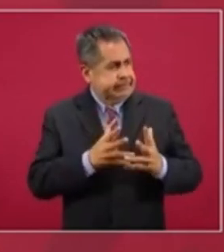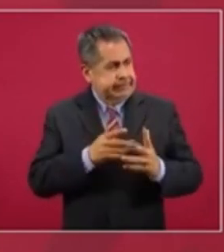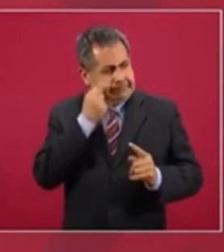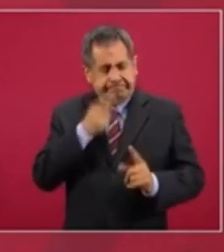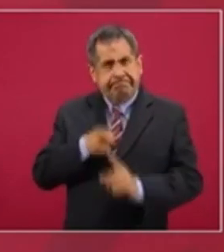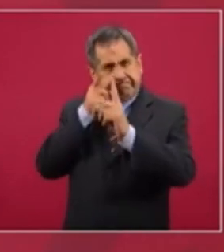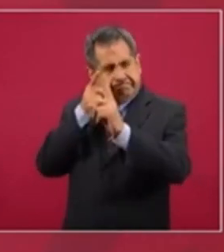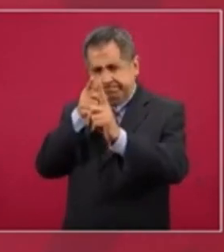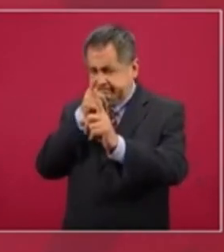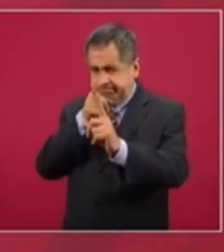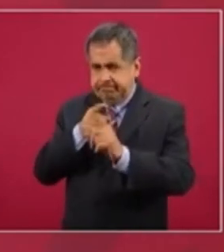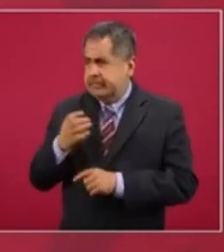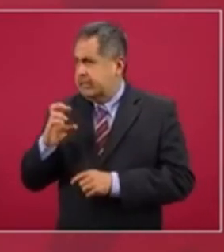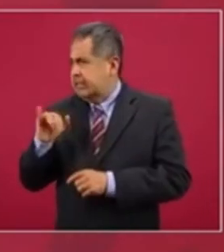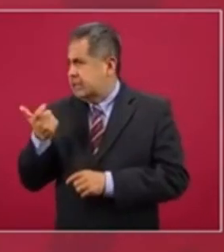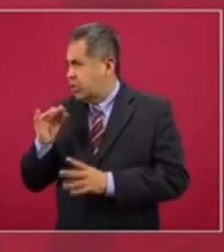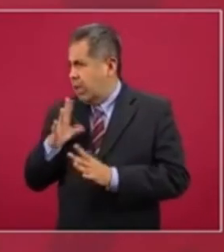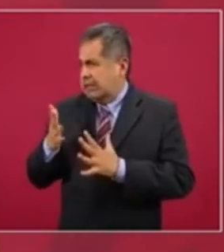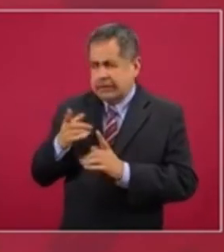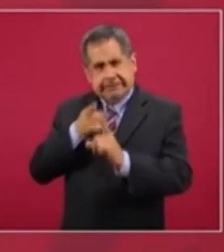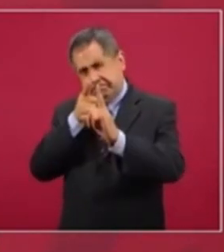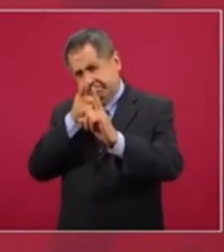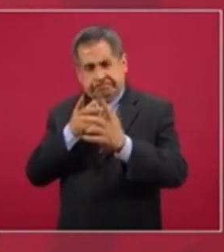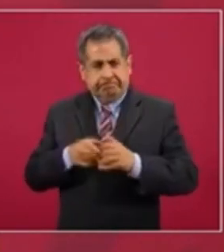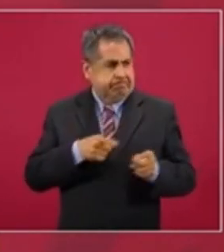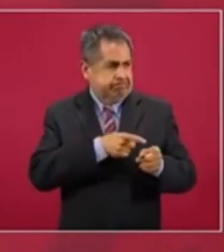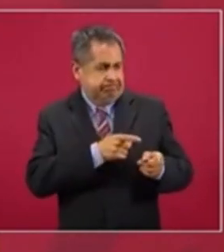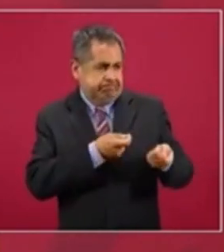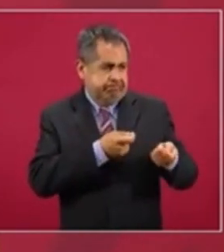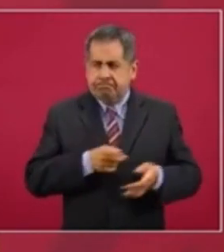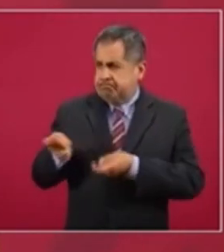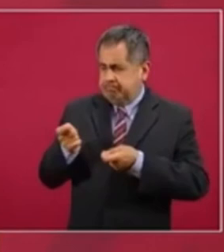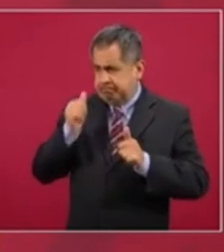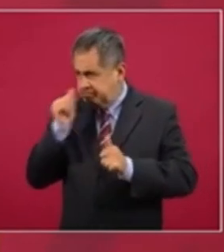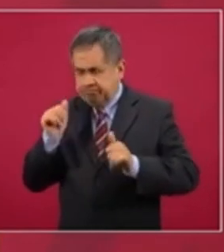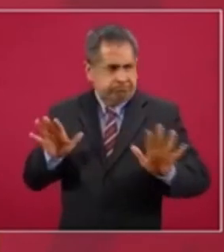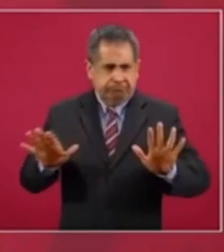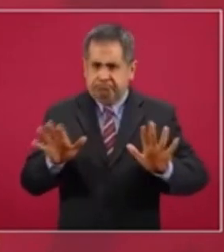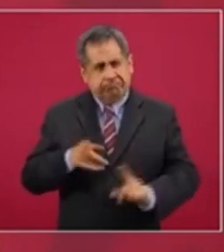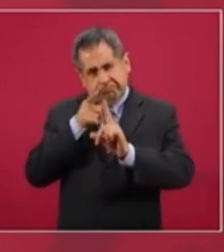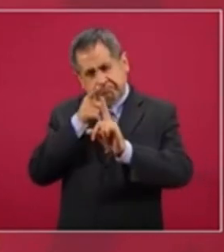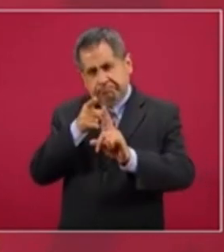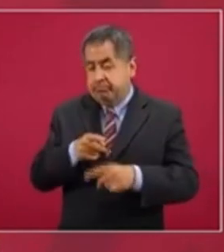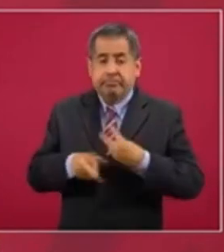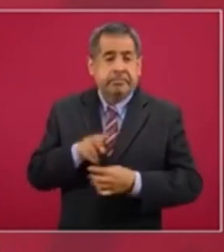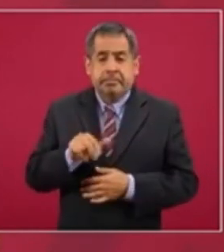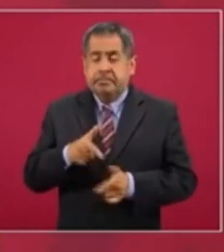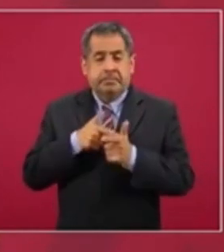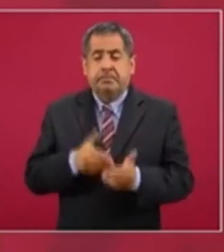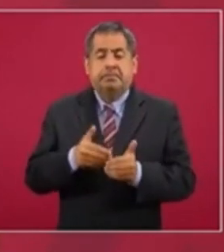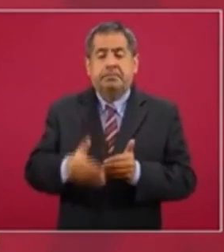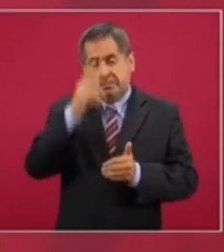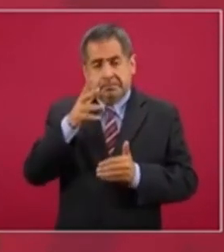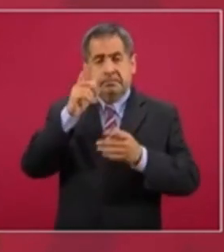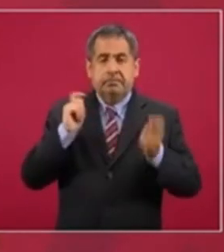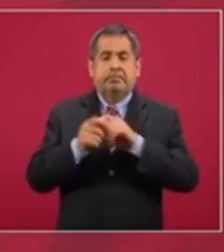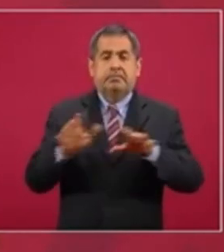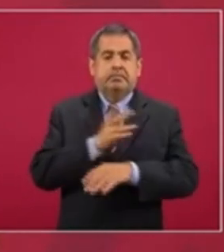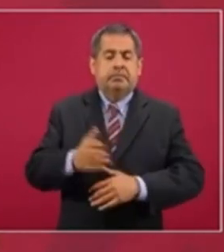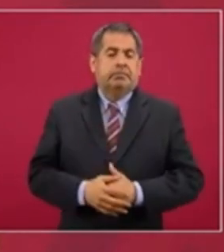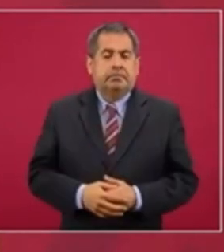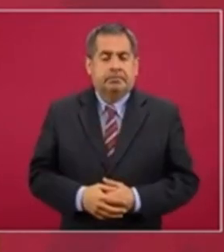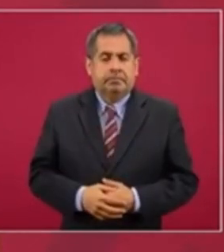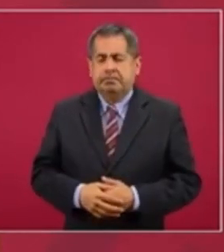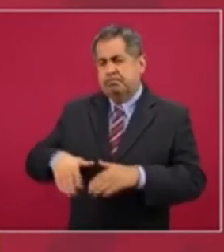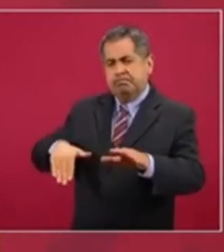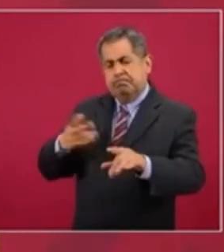crisis económica. Se está atendiendo la crisis sanitaria, se está atendiendo la crisis económica y seguimos avanzando hacia la transformación. Usted acaba de